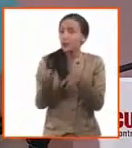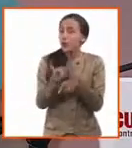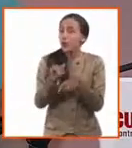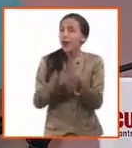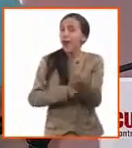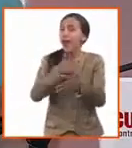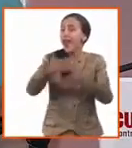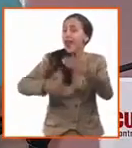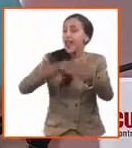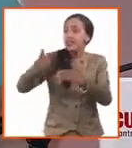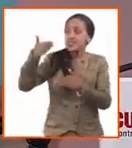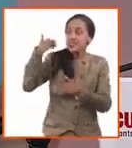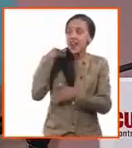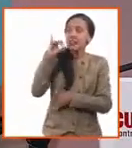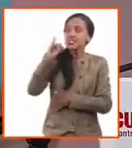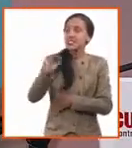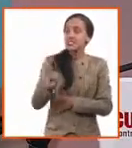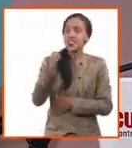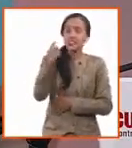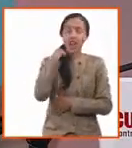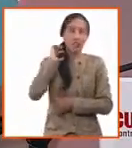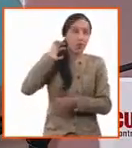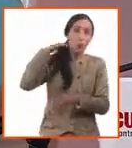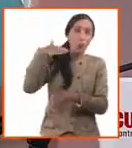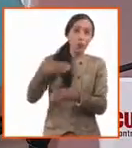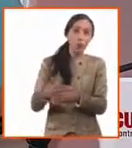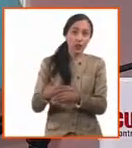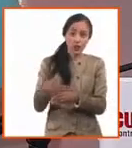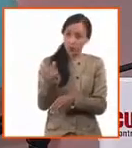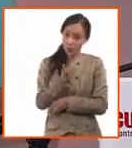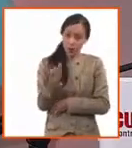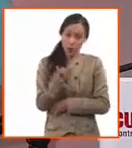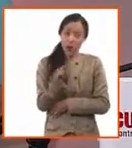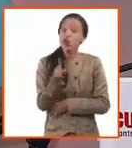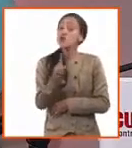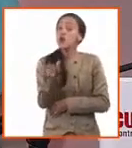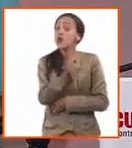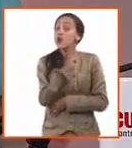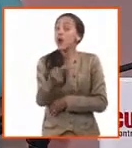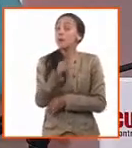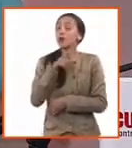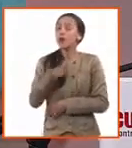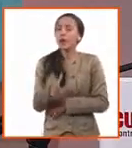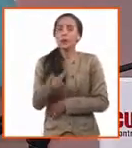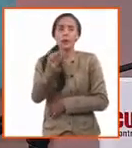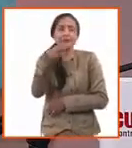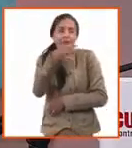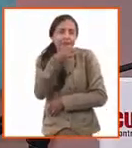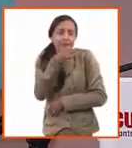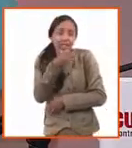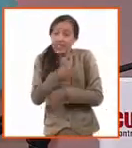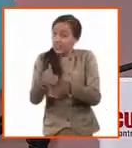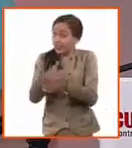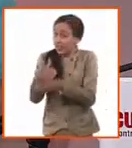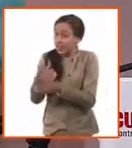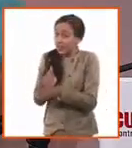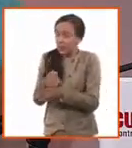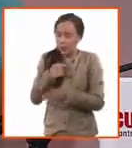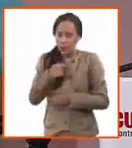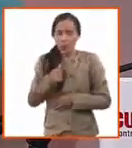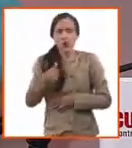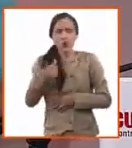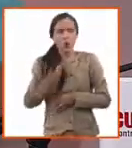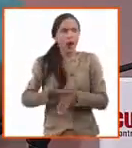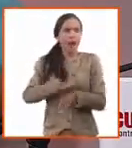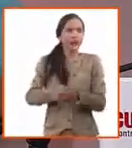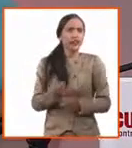60 años de bloqueo no es la misma perspectiva de resistencia a 10 años el triunfo a la revolución